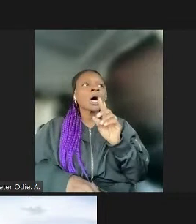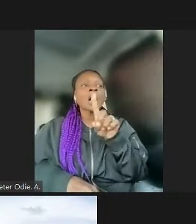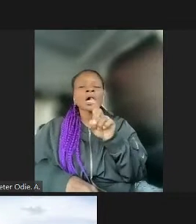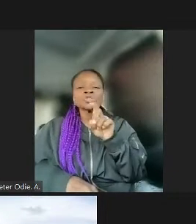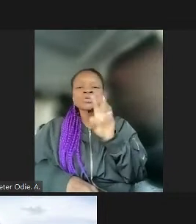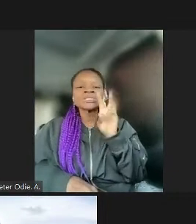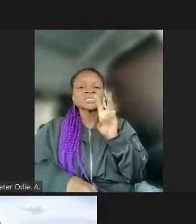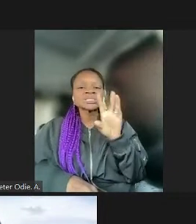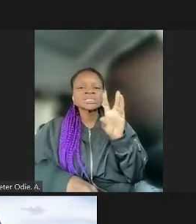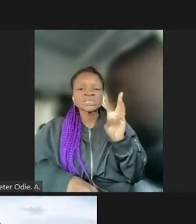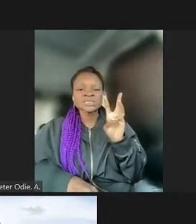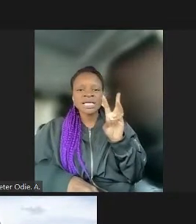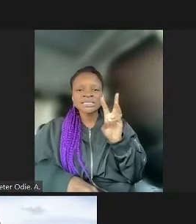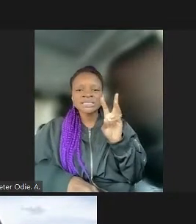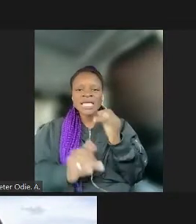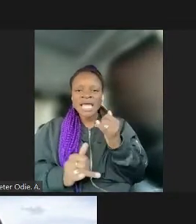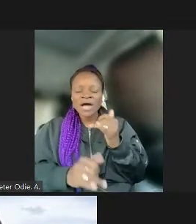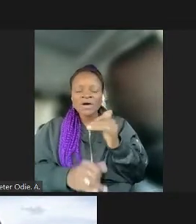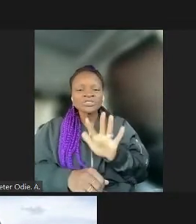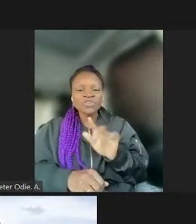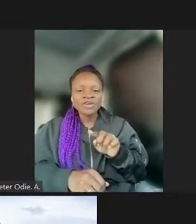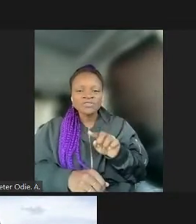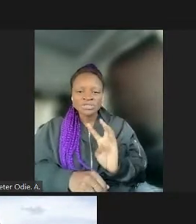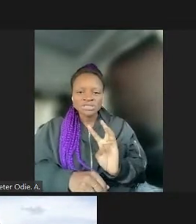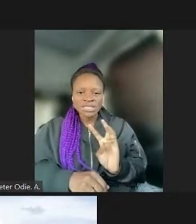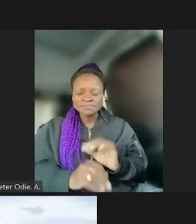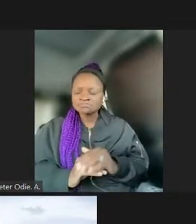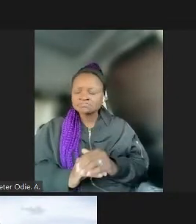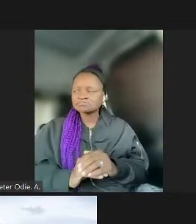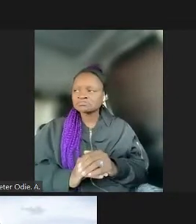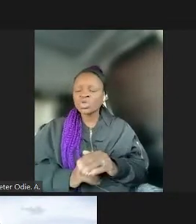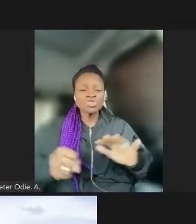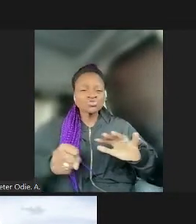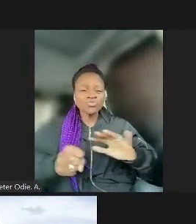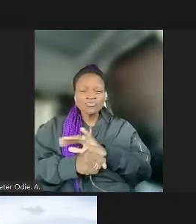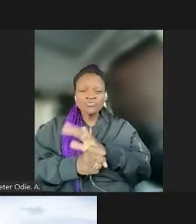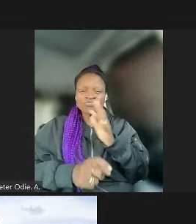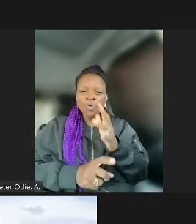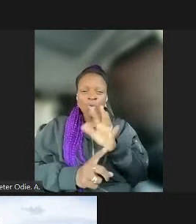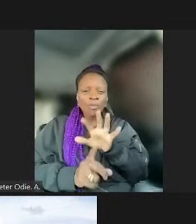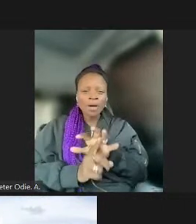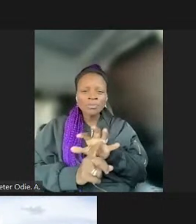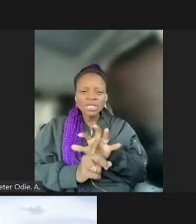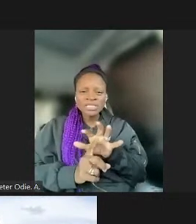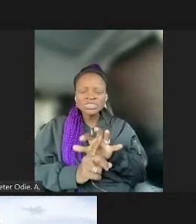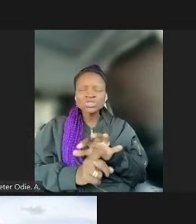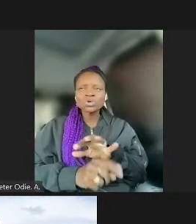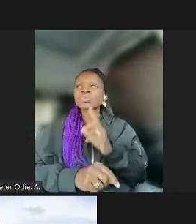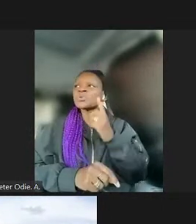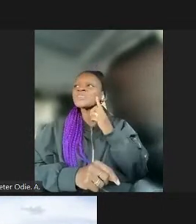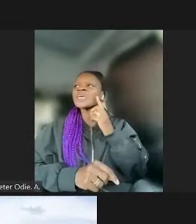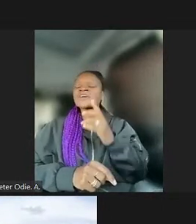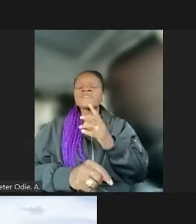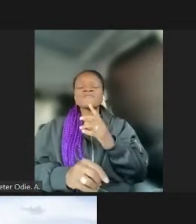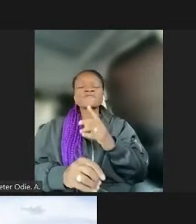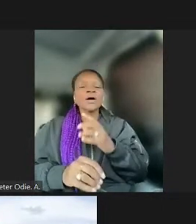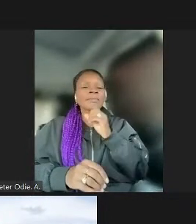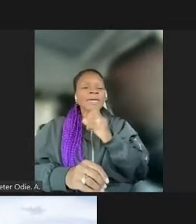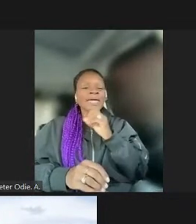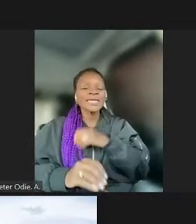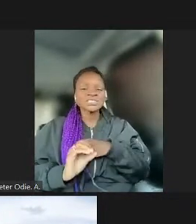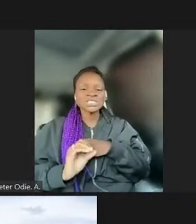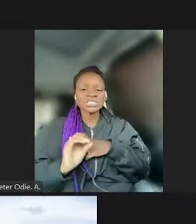de un alto de 166, y eso es un bajón bastante grande.